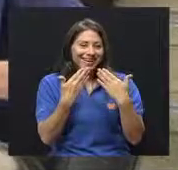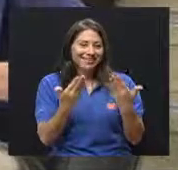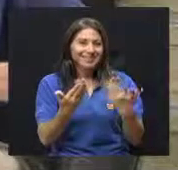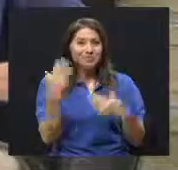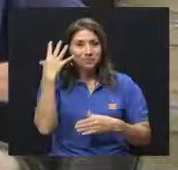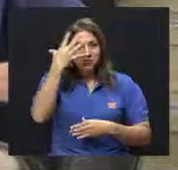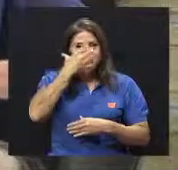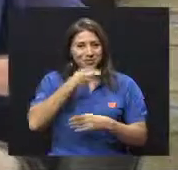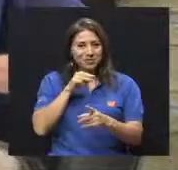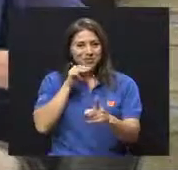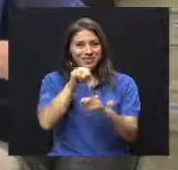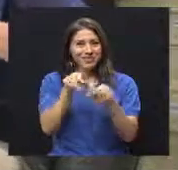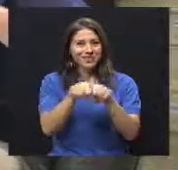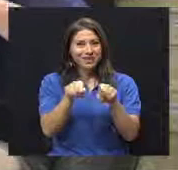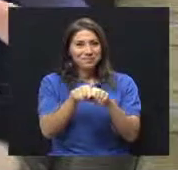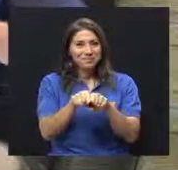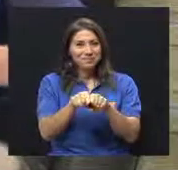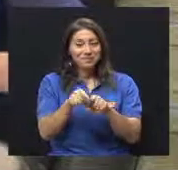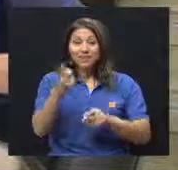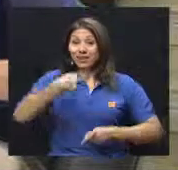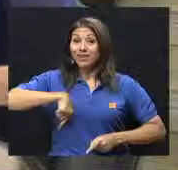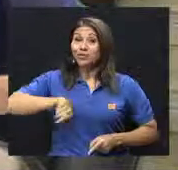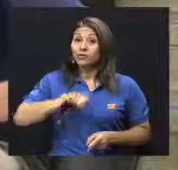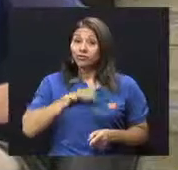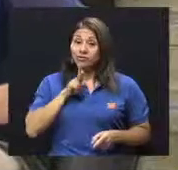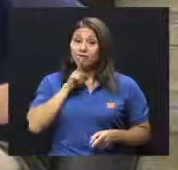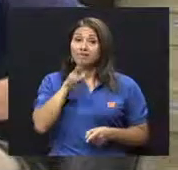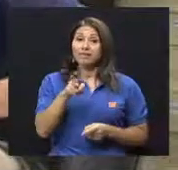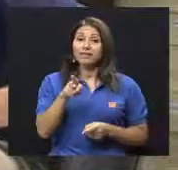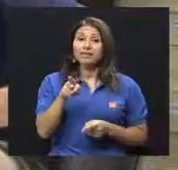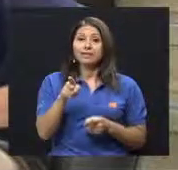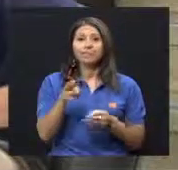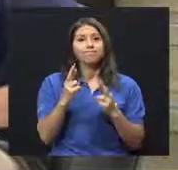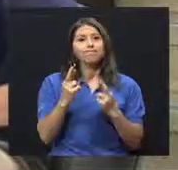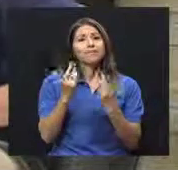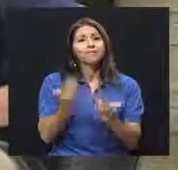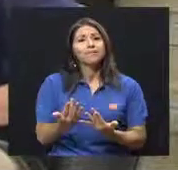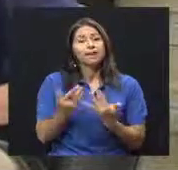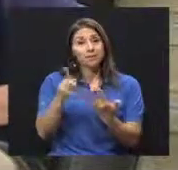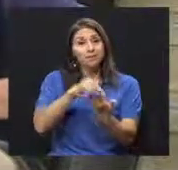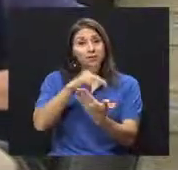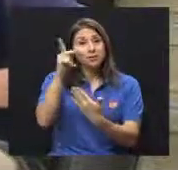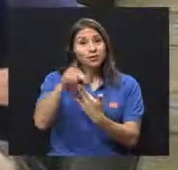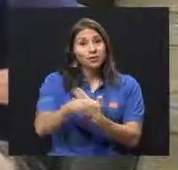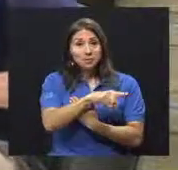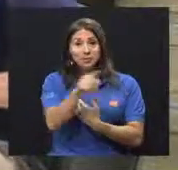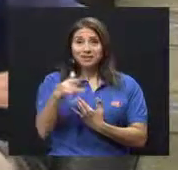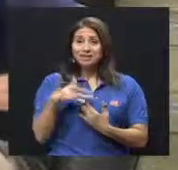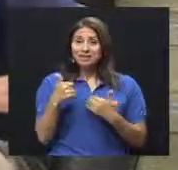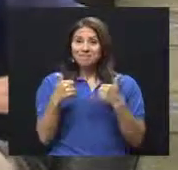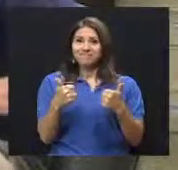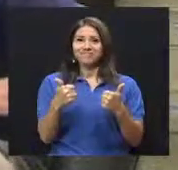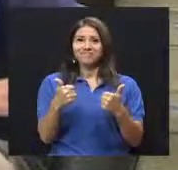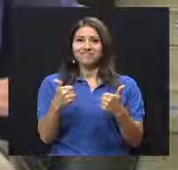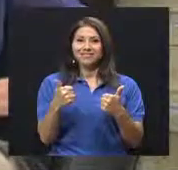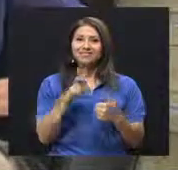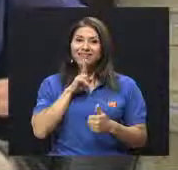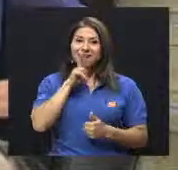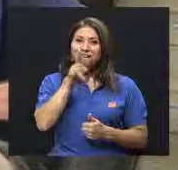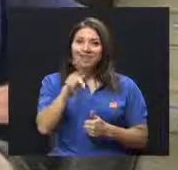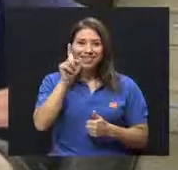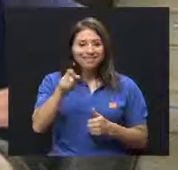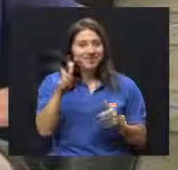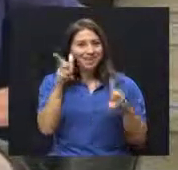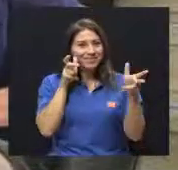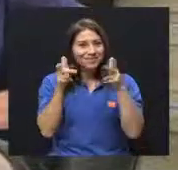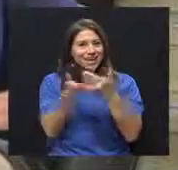gracias, Derek. Muy bonito el mensajito también, entonces, y nosotros realmente que esperamos que este programa haya sido totalmente de su agrado, realmente que hay